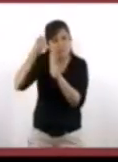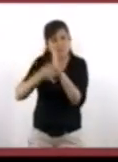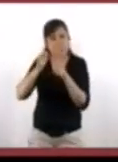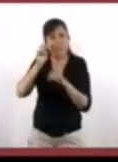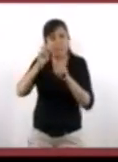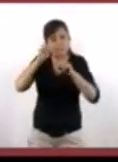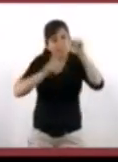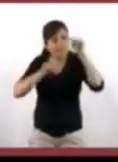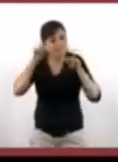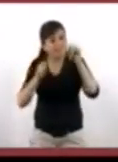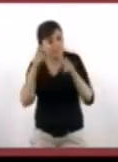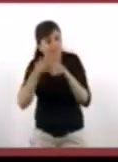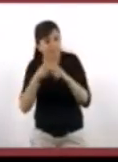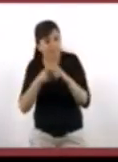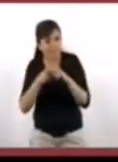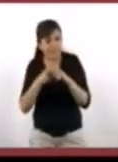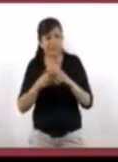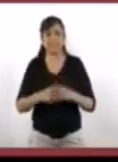más profundamente.